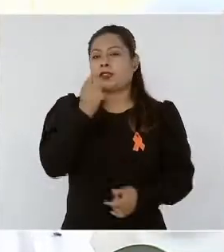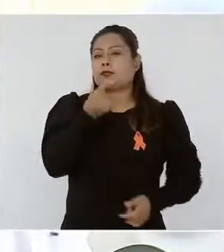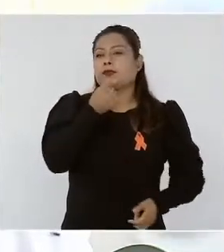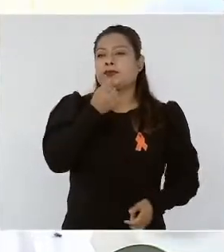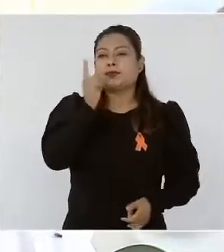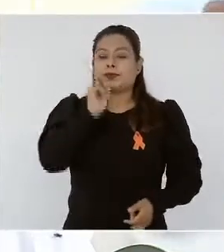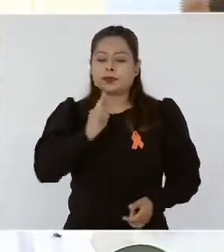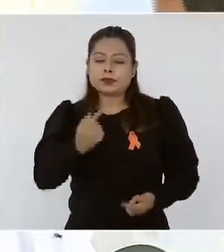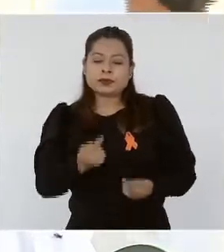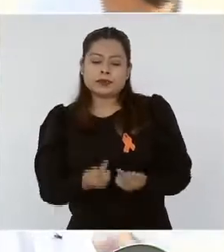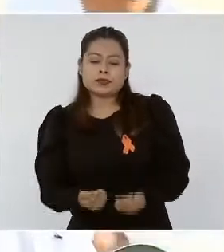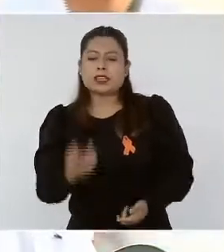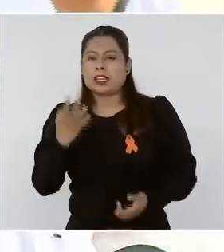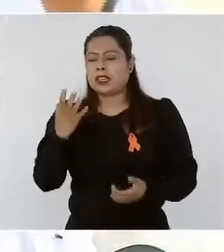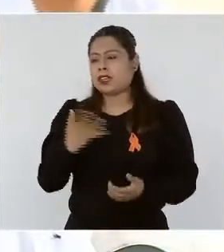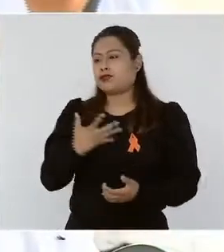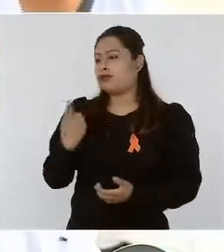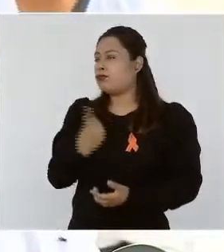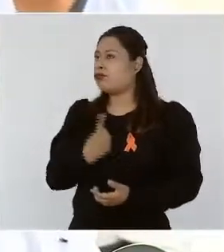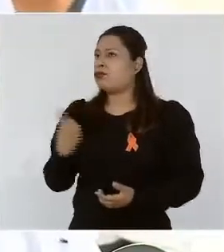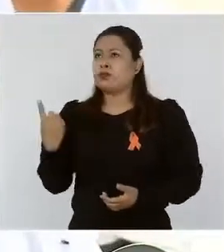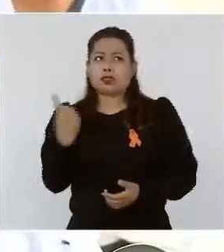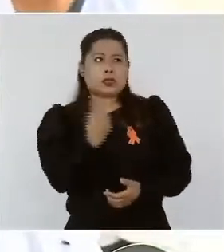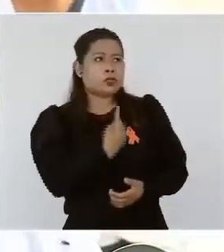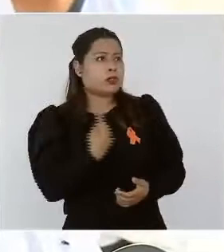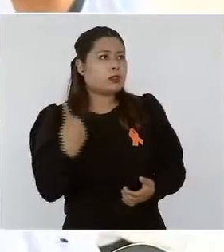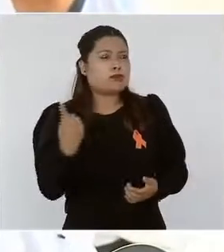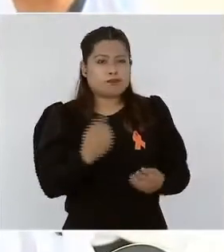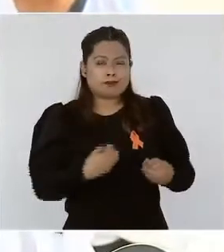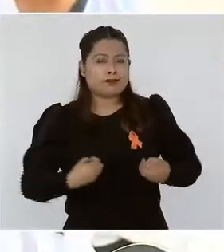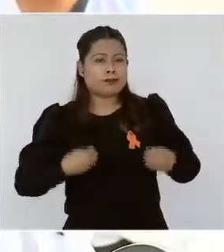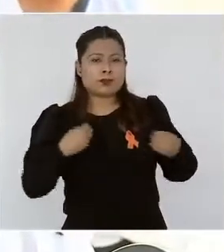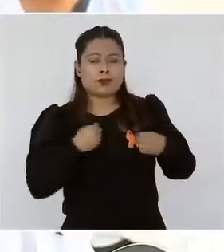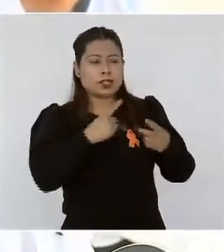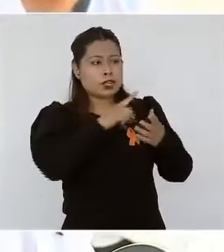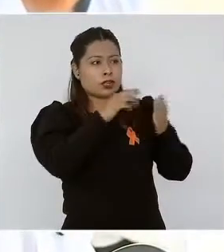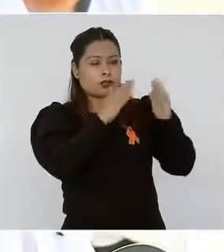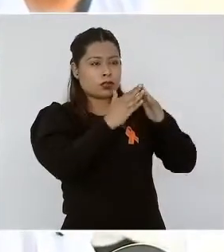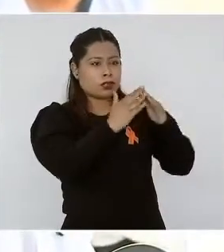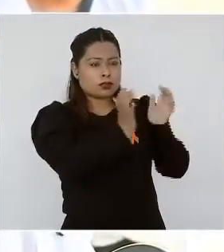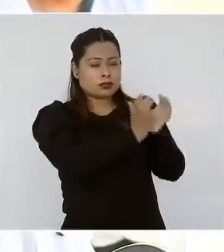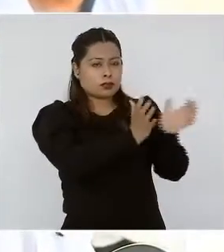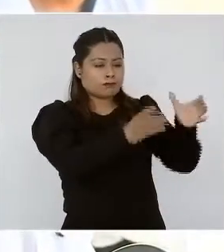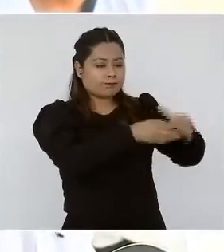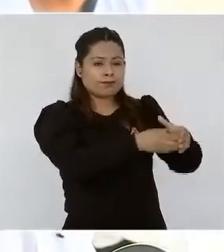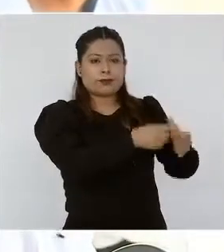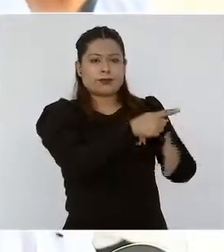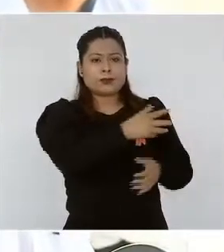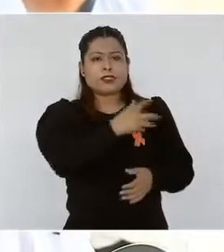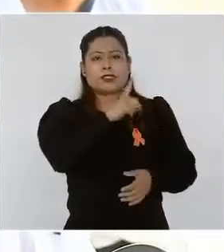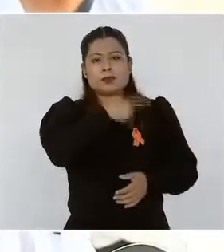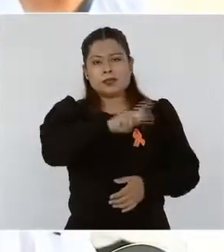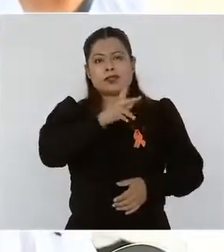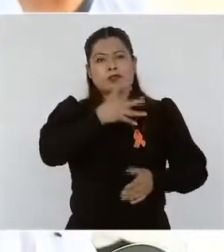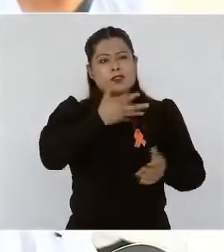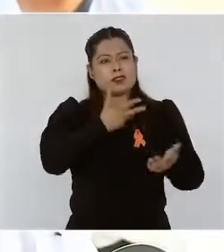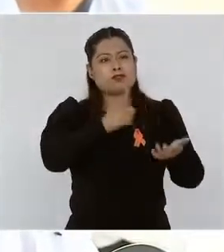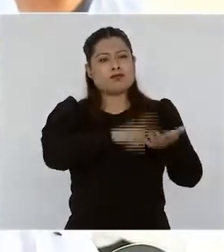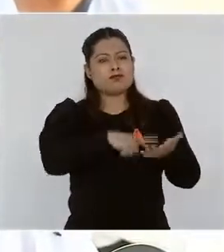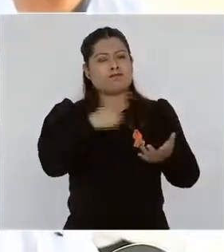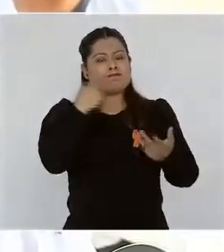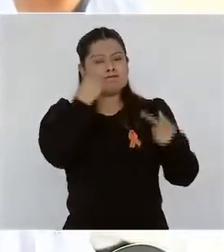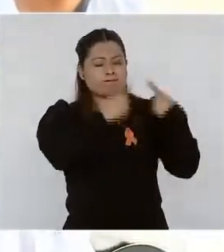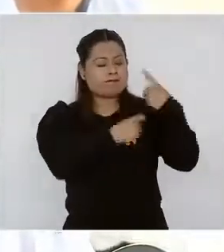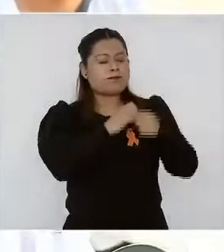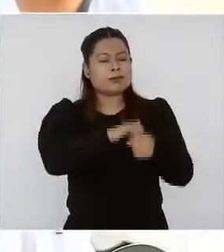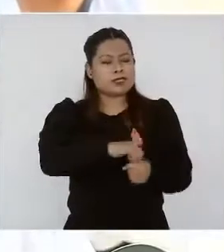que era huérfana y que vivía en un anfiteatro, Momo, precisamente, y que tiene una facultad muy